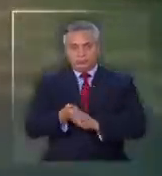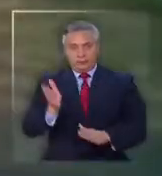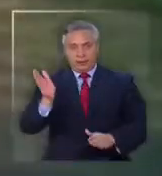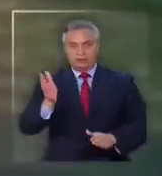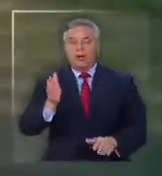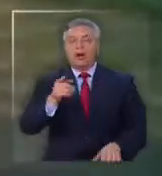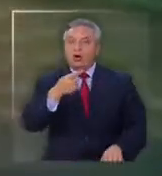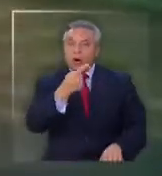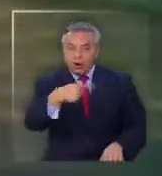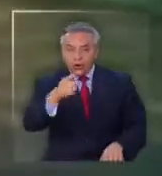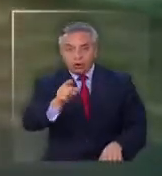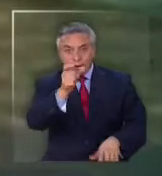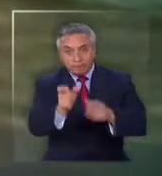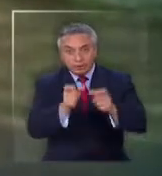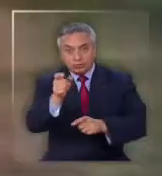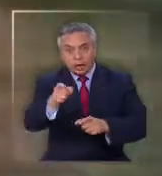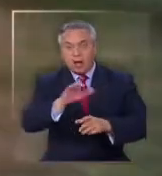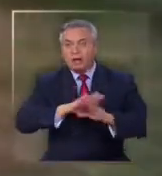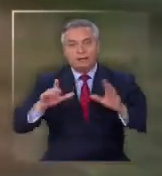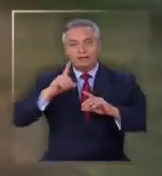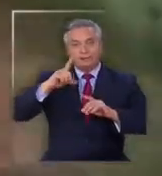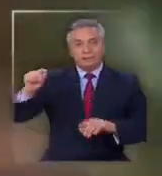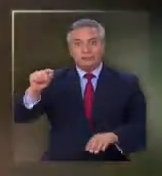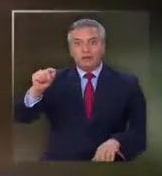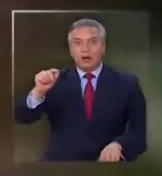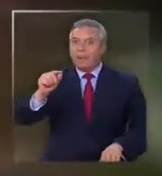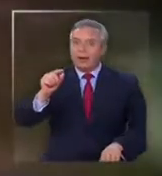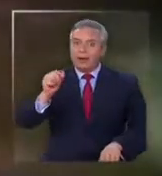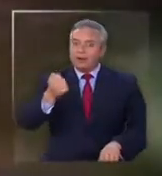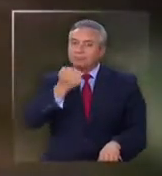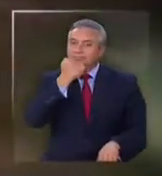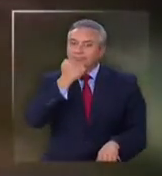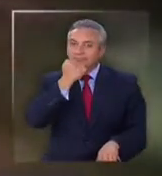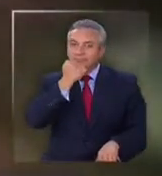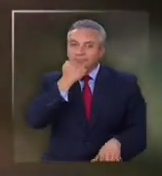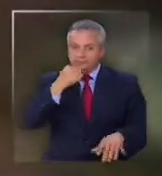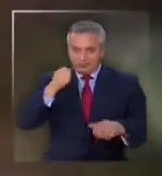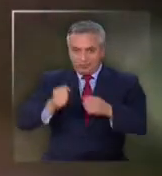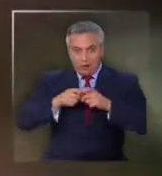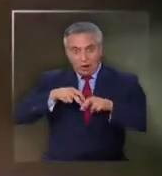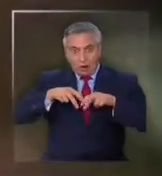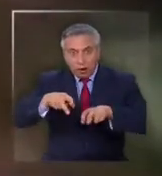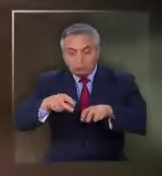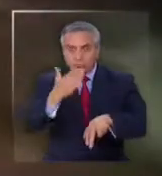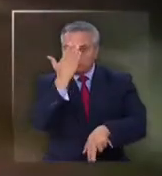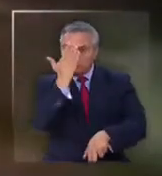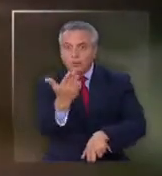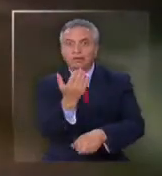Los otros huyeron, pero fue un error. Llegaron frente a los carabineros que hacían guardia en la tenencia.